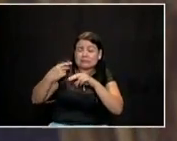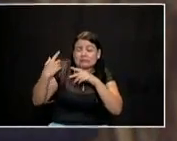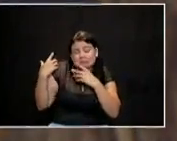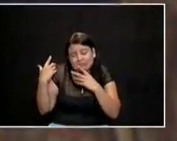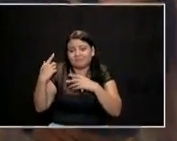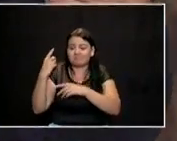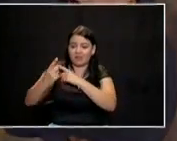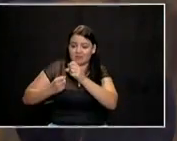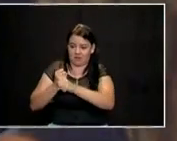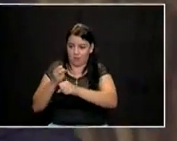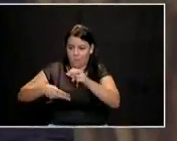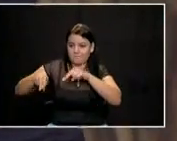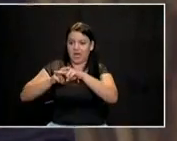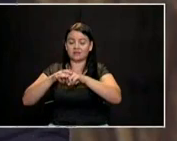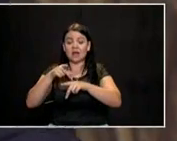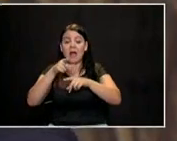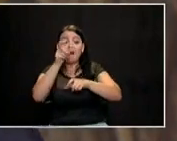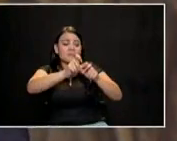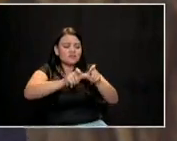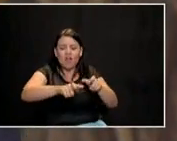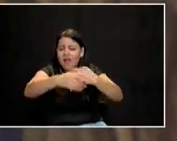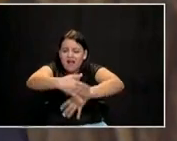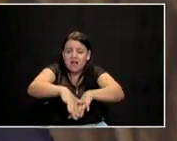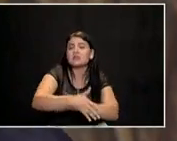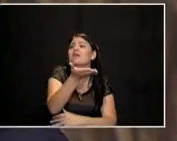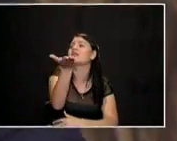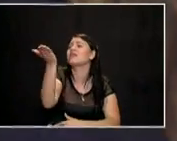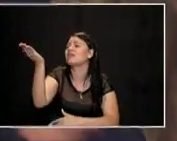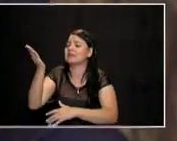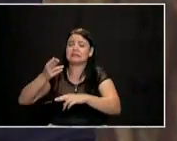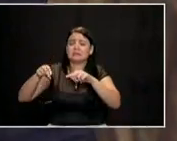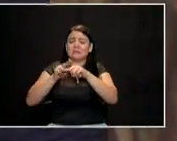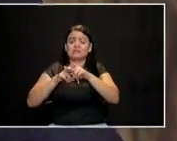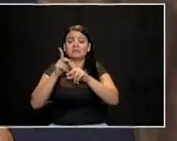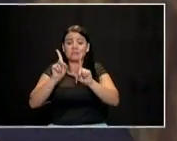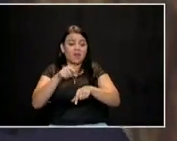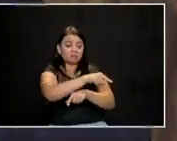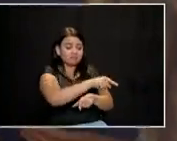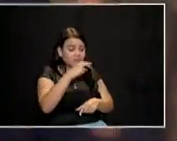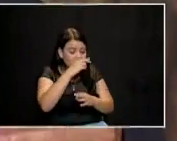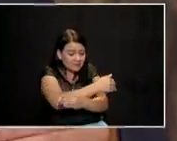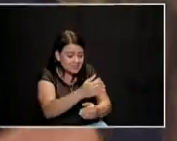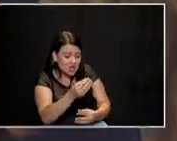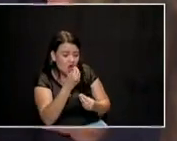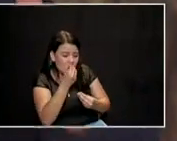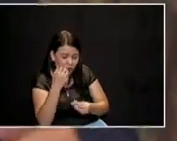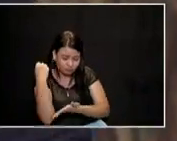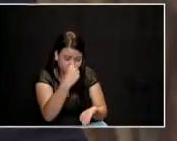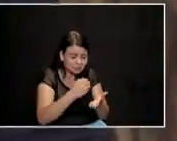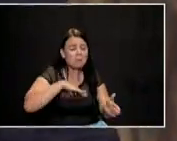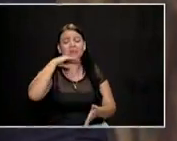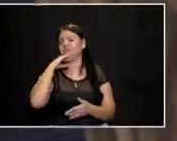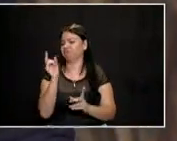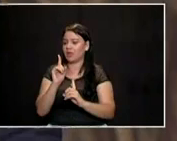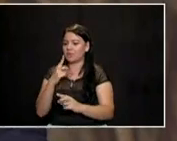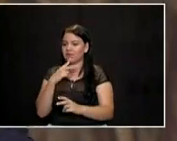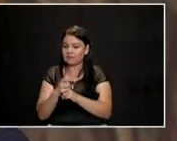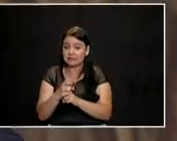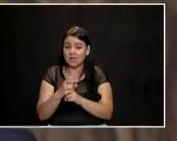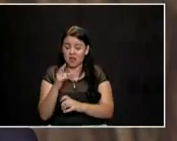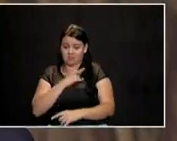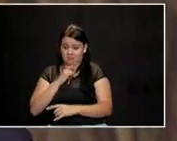habitantes de calle. El caos del centro continúa. Los programas de alimentación infantil no llegan a todas partes. La calidad de la educación no